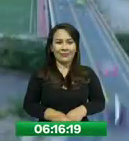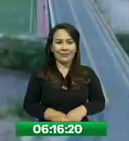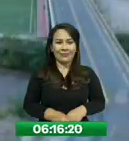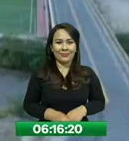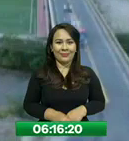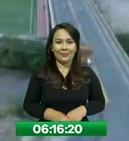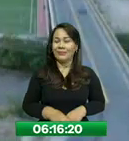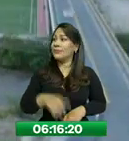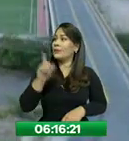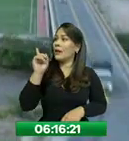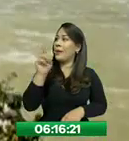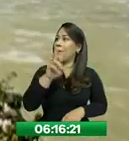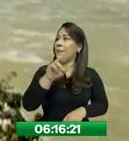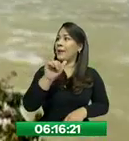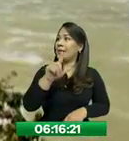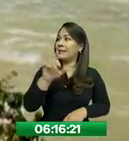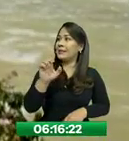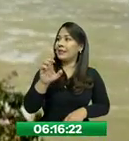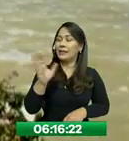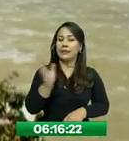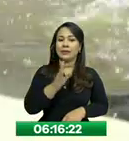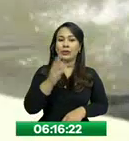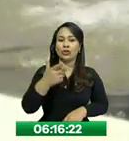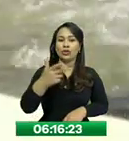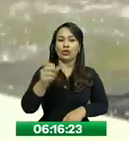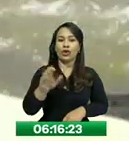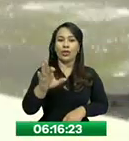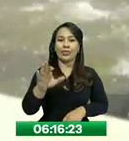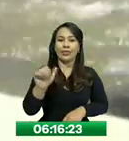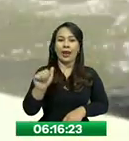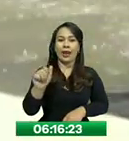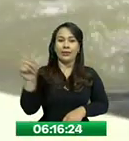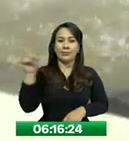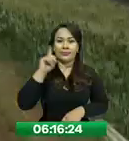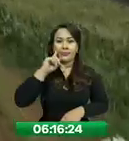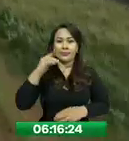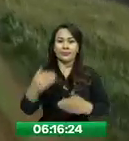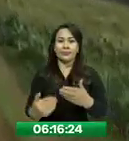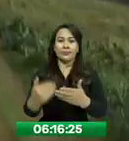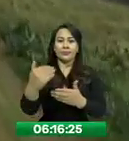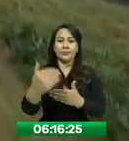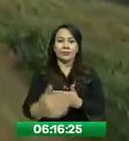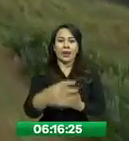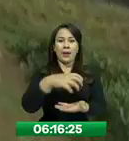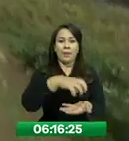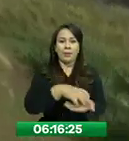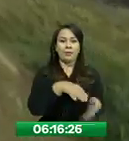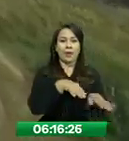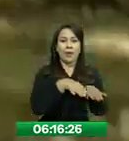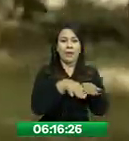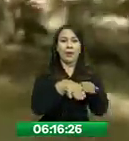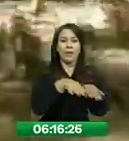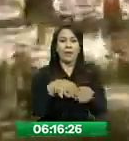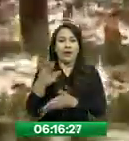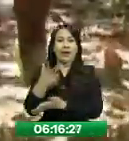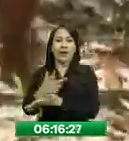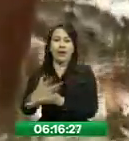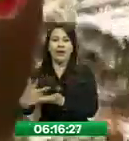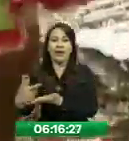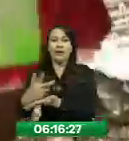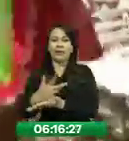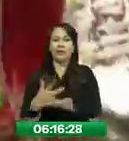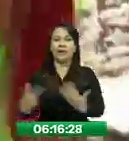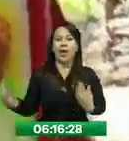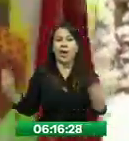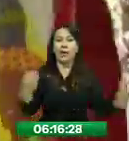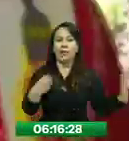El Valle del Chota, situado en la cuenca del río Chota en los límites entre las provincias de Imbabura y de Carchi, es un lugar de